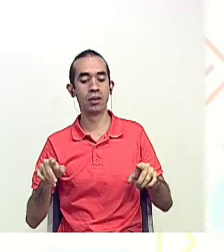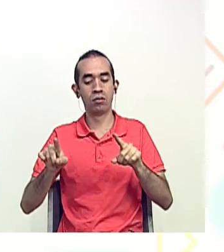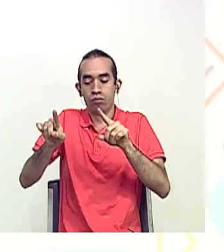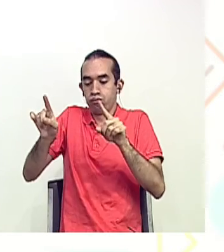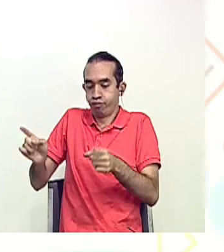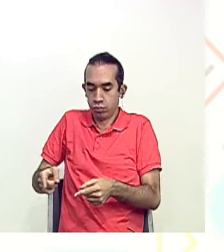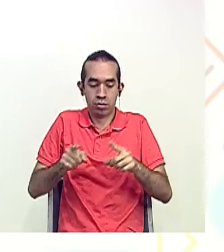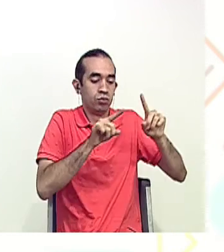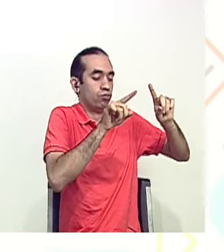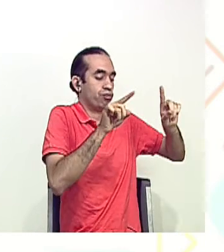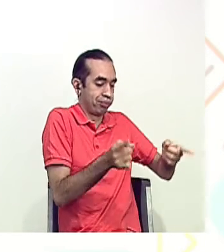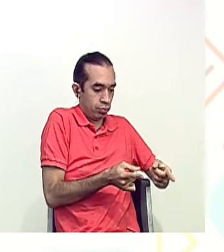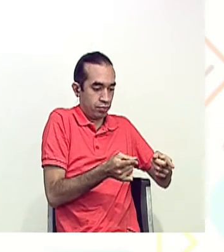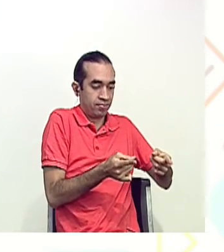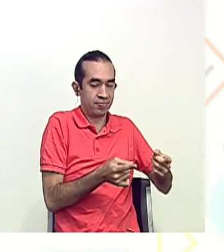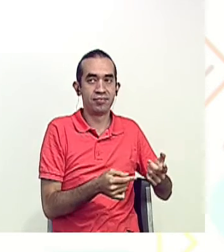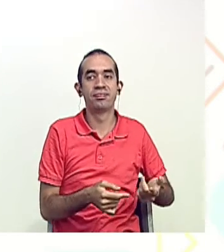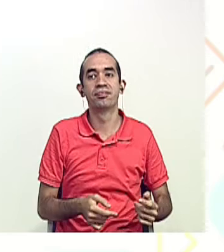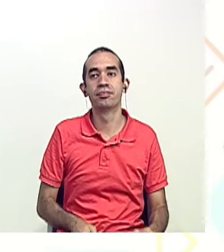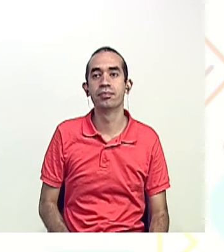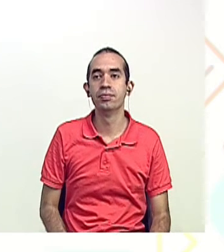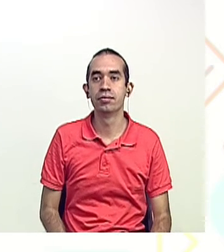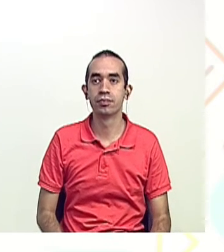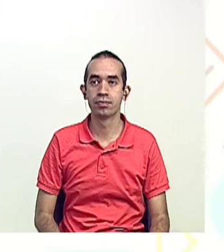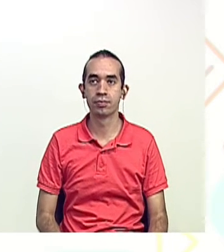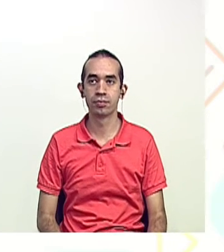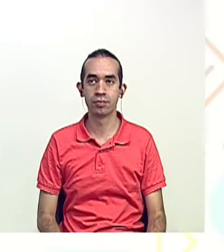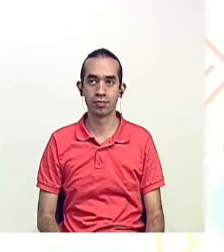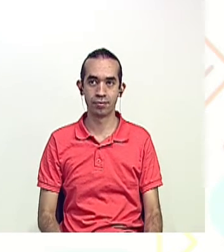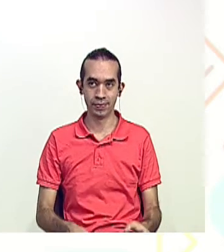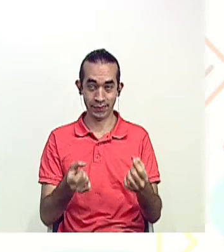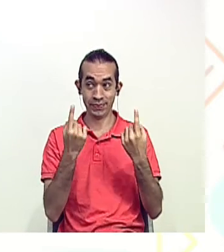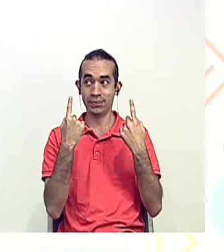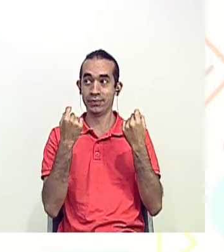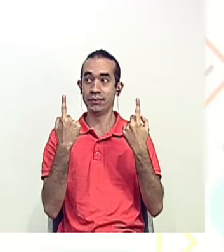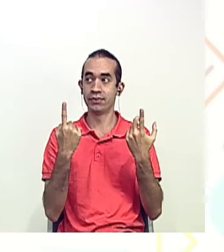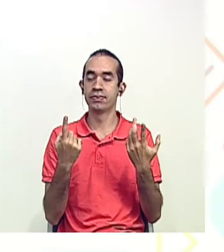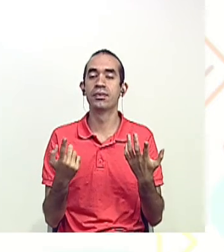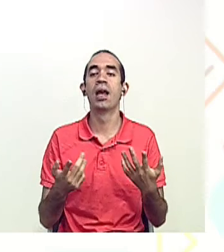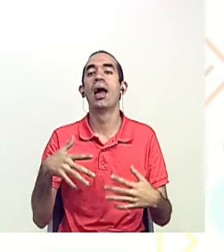se repite y en el otro lo que va adelante de ellos.